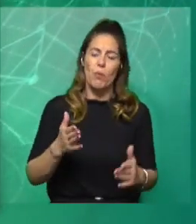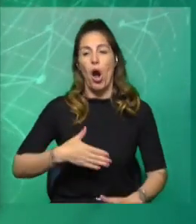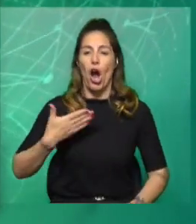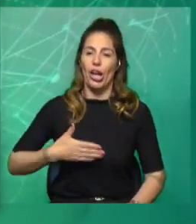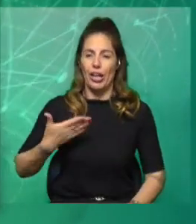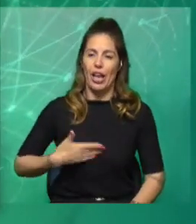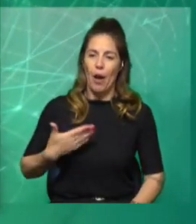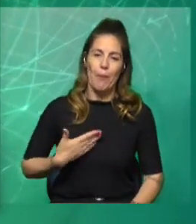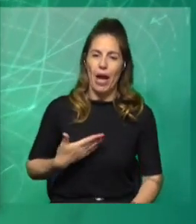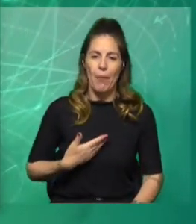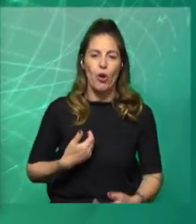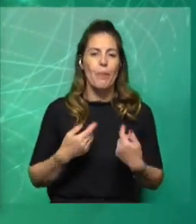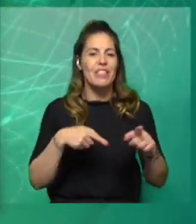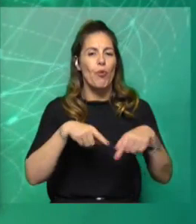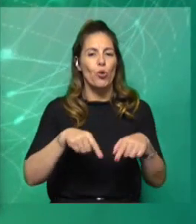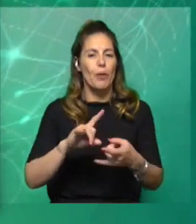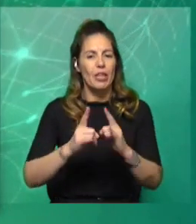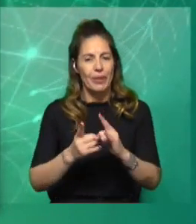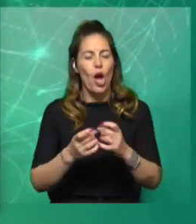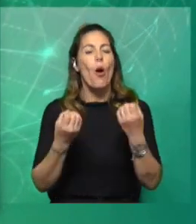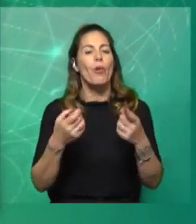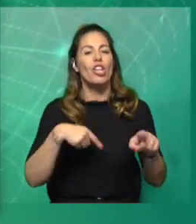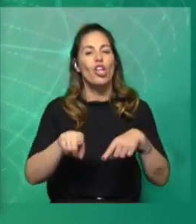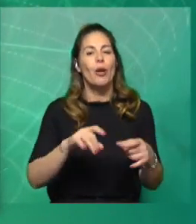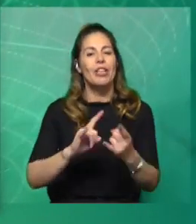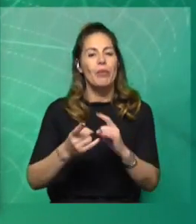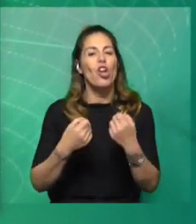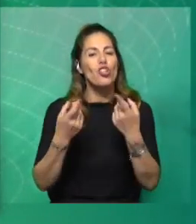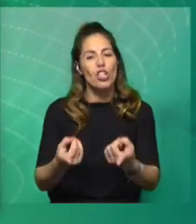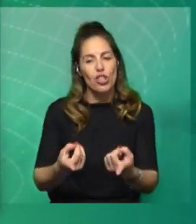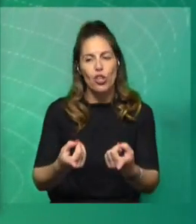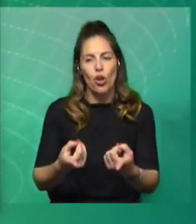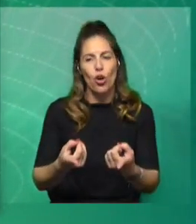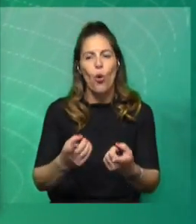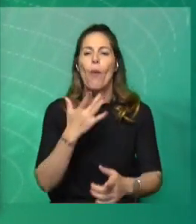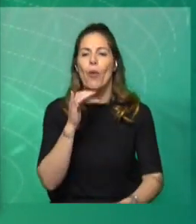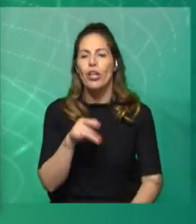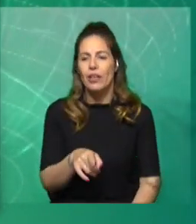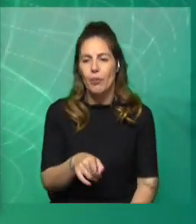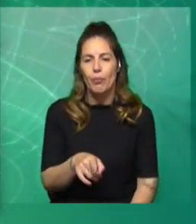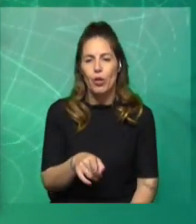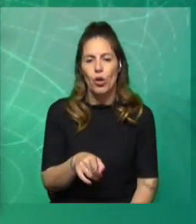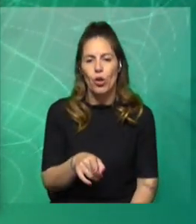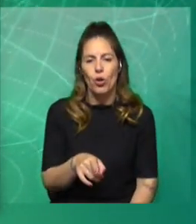y le damos trámite parlamentario. ¿Por qué este trámite parlamentario no se dio cuando, por ejemplo,